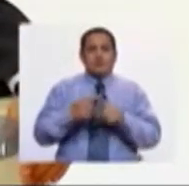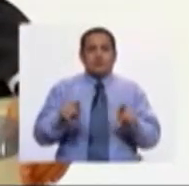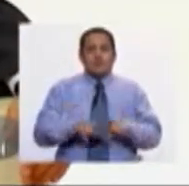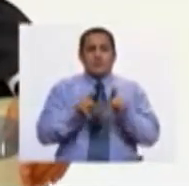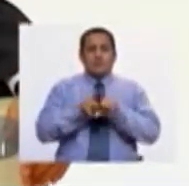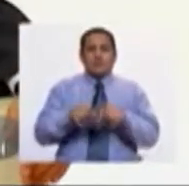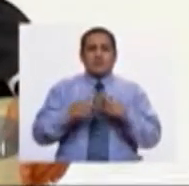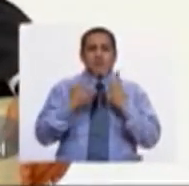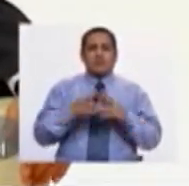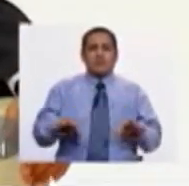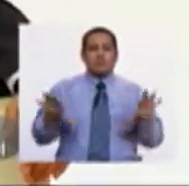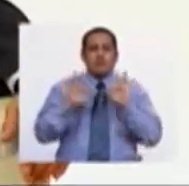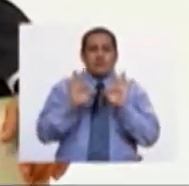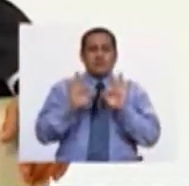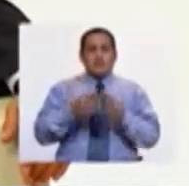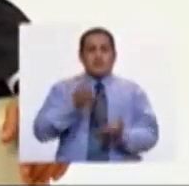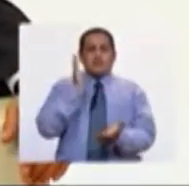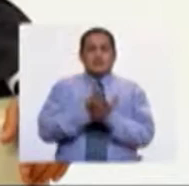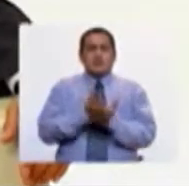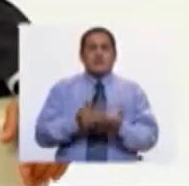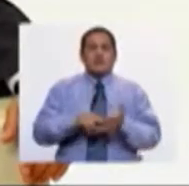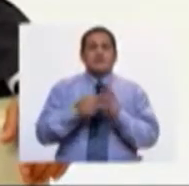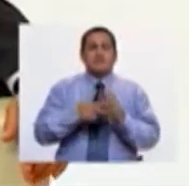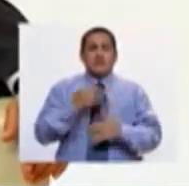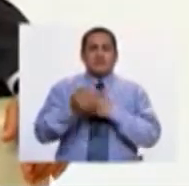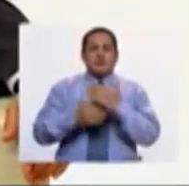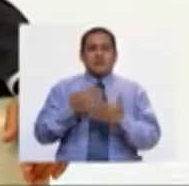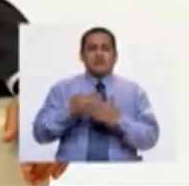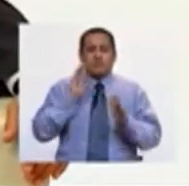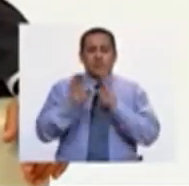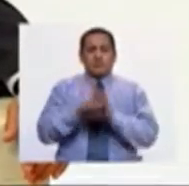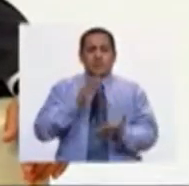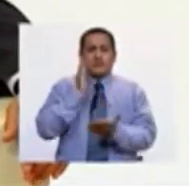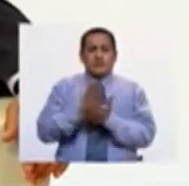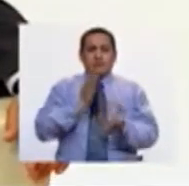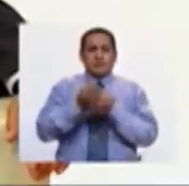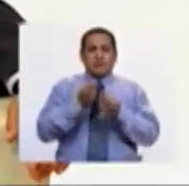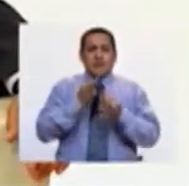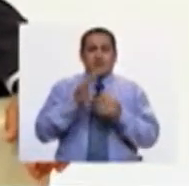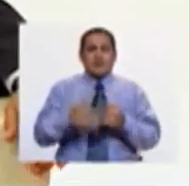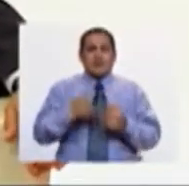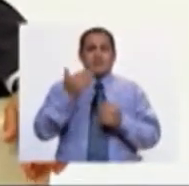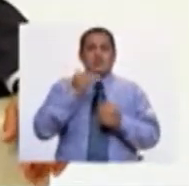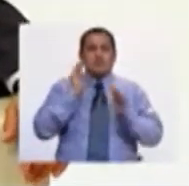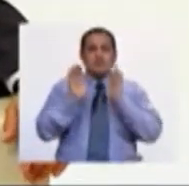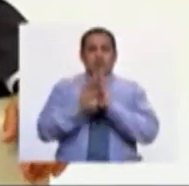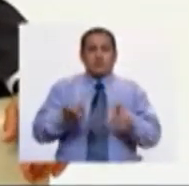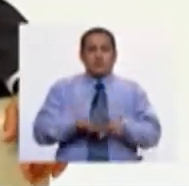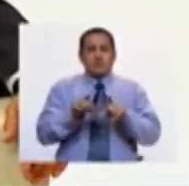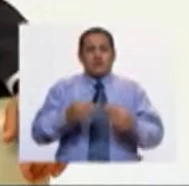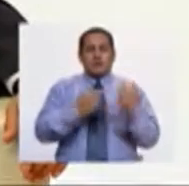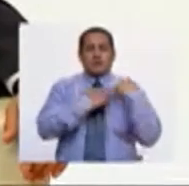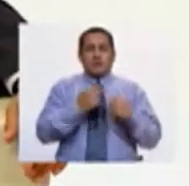un argumento que me parece importante de la sentencia, que es el siguiente. La sentencia dice, va a haber un